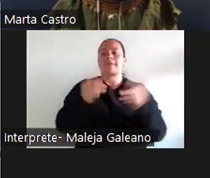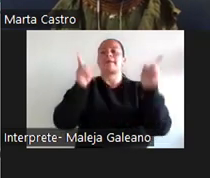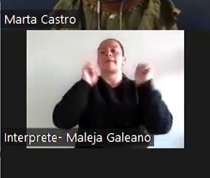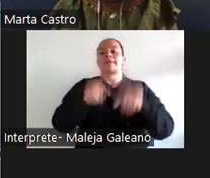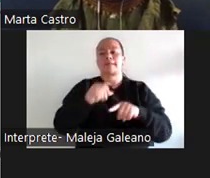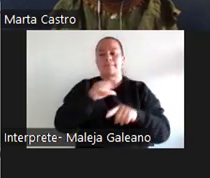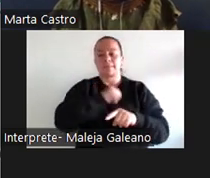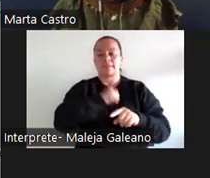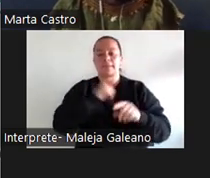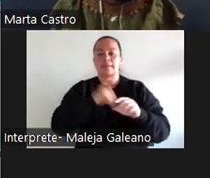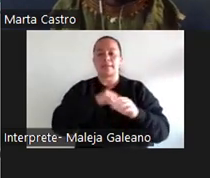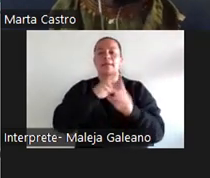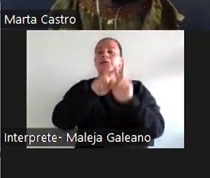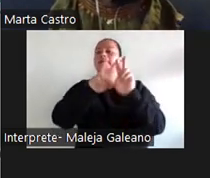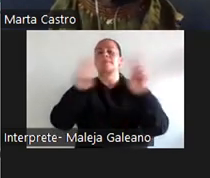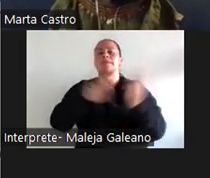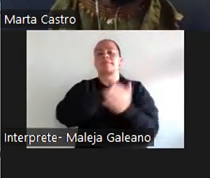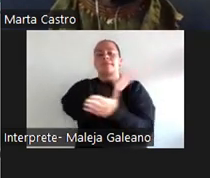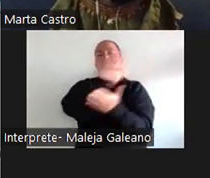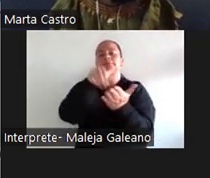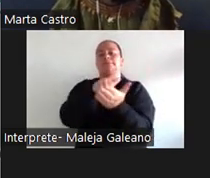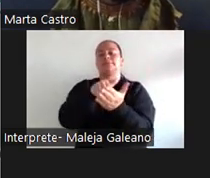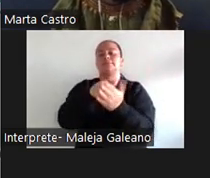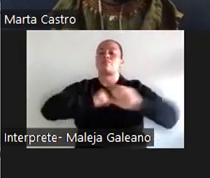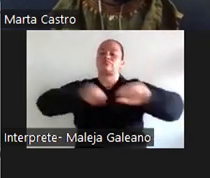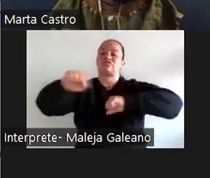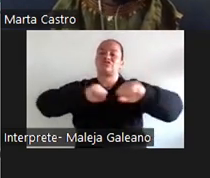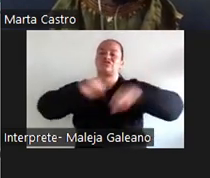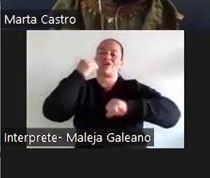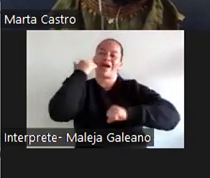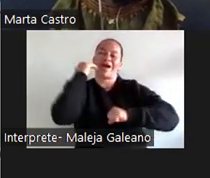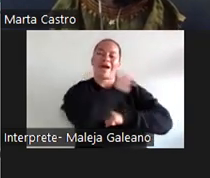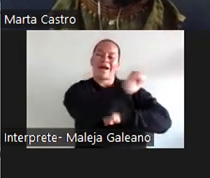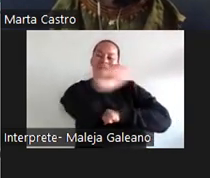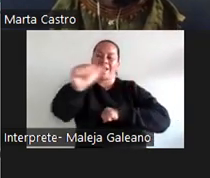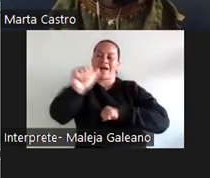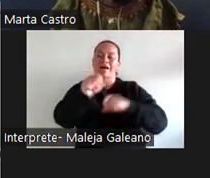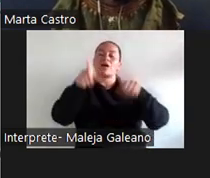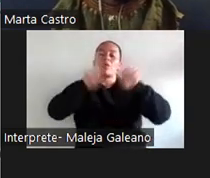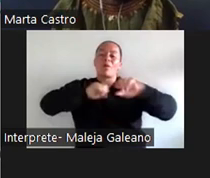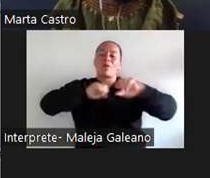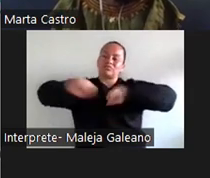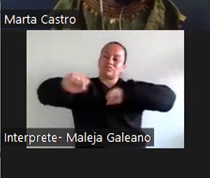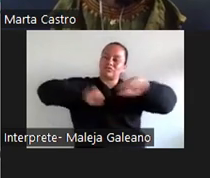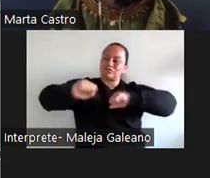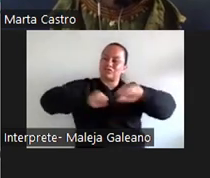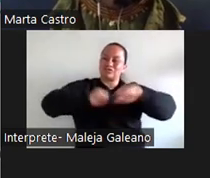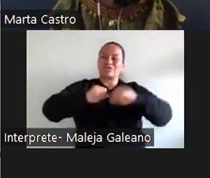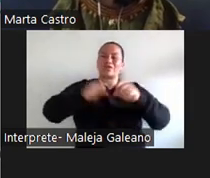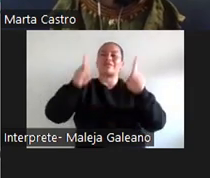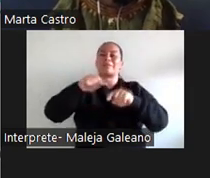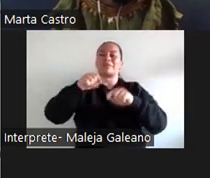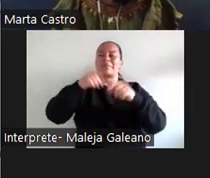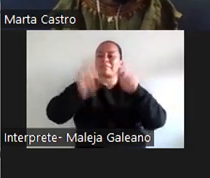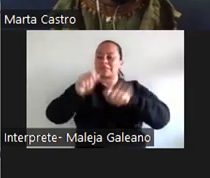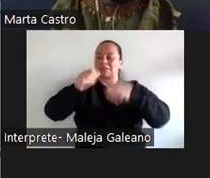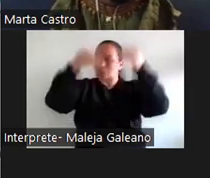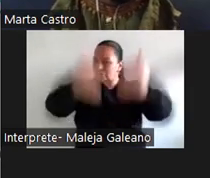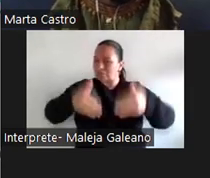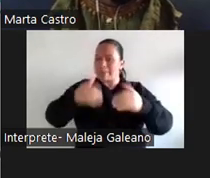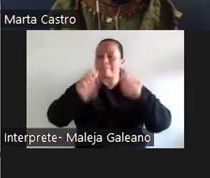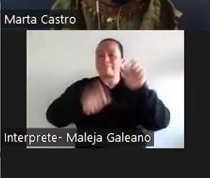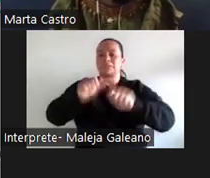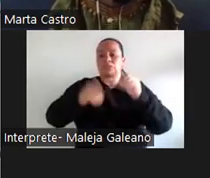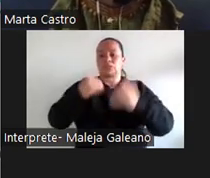tema central tanto para los movimientos feministas como para los movimientos de personas con discapacidad movimientos de personas mayores y yo